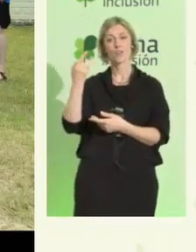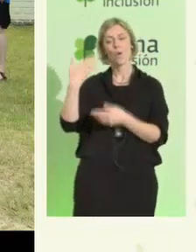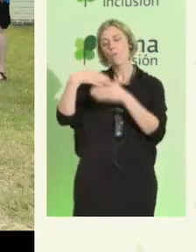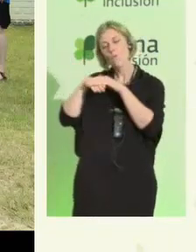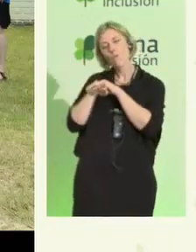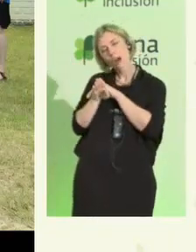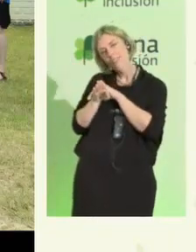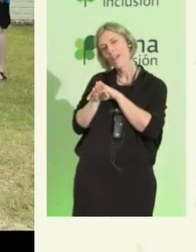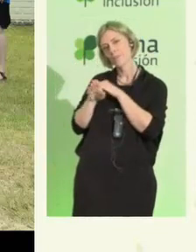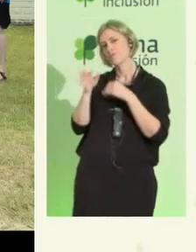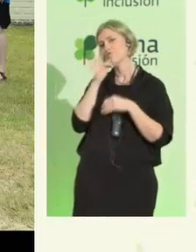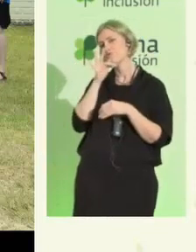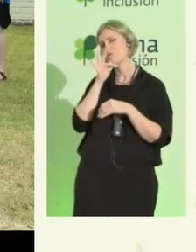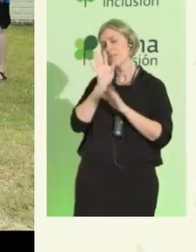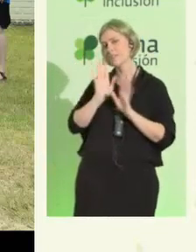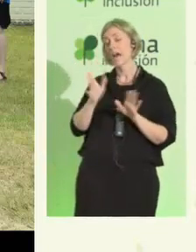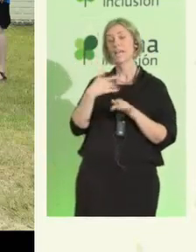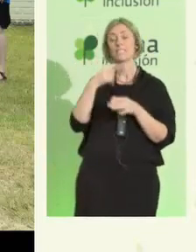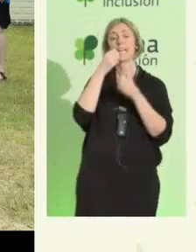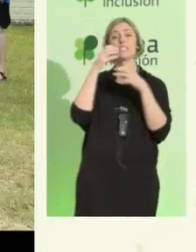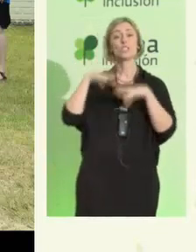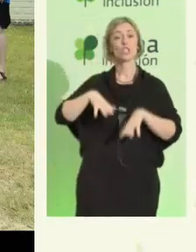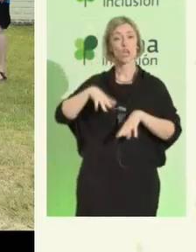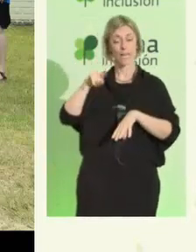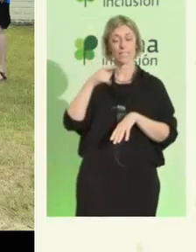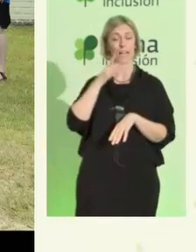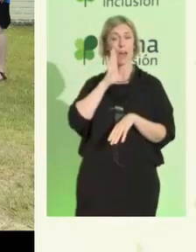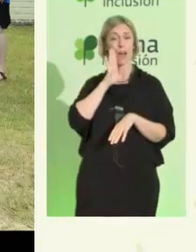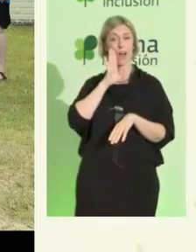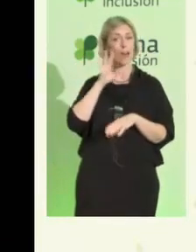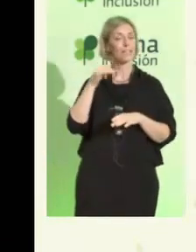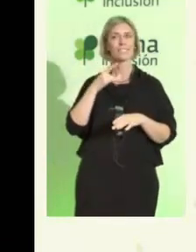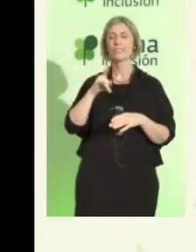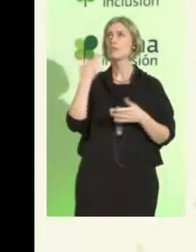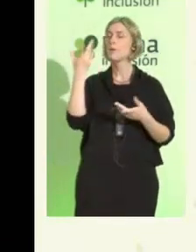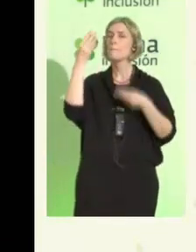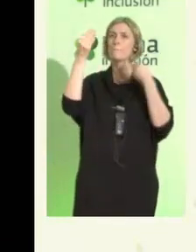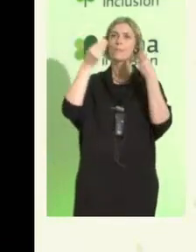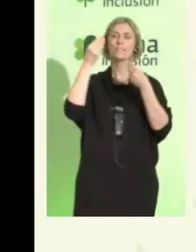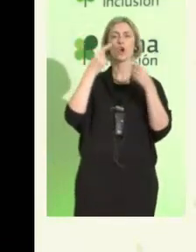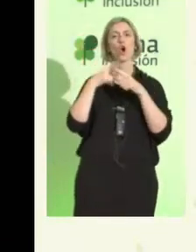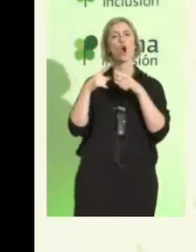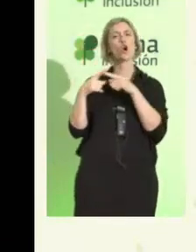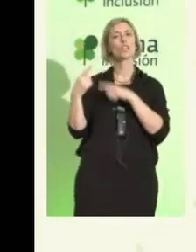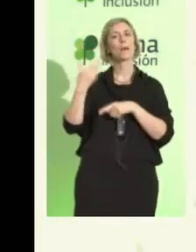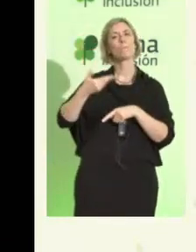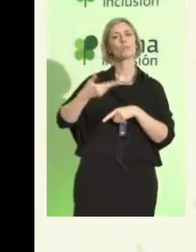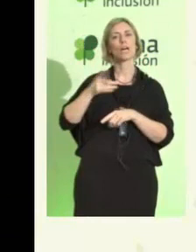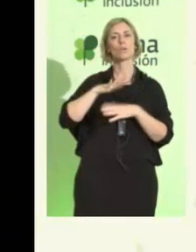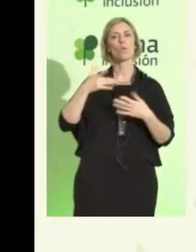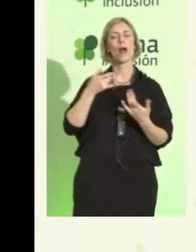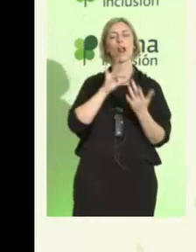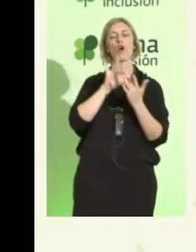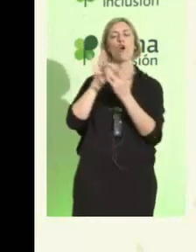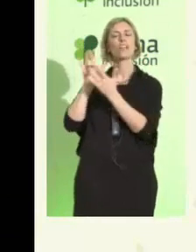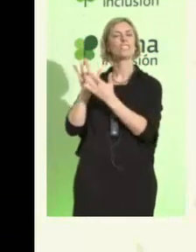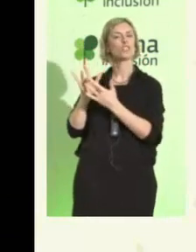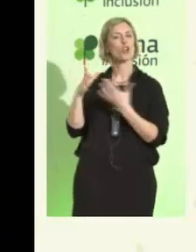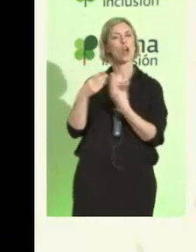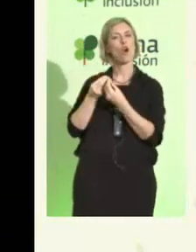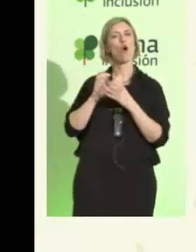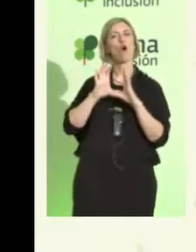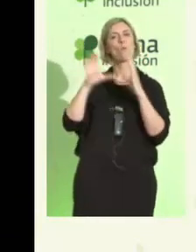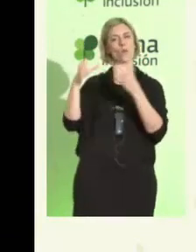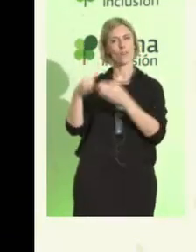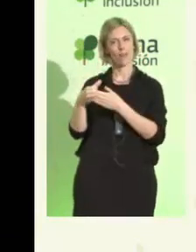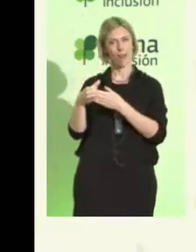nos demuestra un poco sobre lo que creo que es importante de restablecer las conexiones con la comunidad. Y quiero presentaros a otra persona. Esta